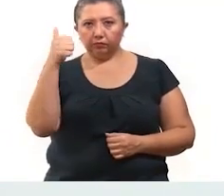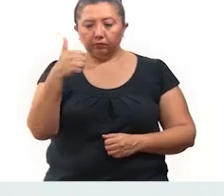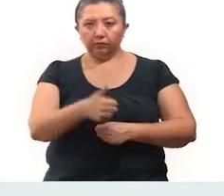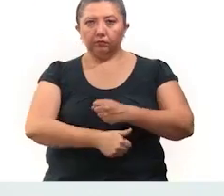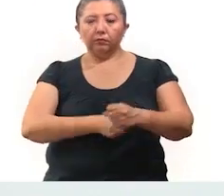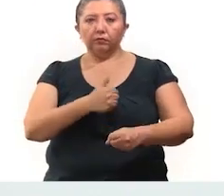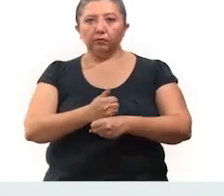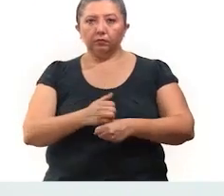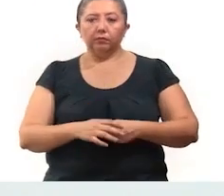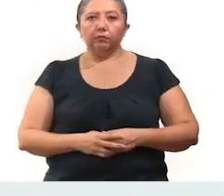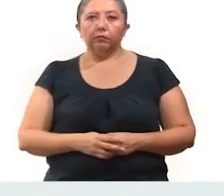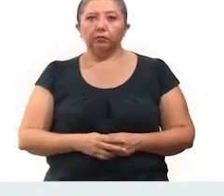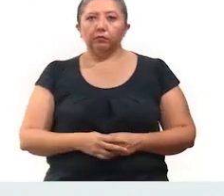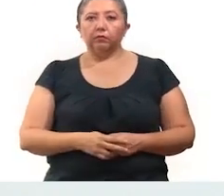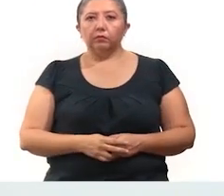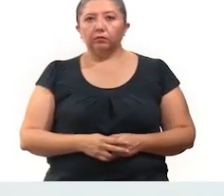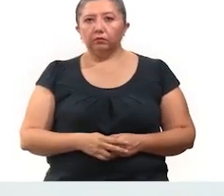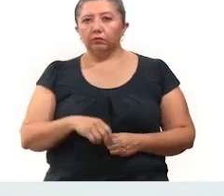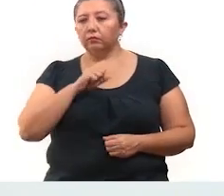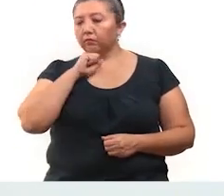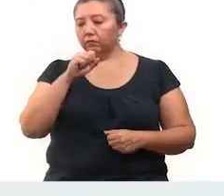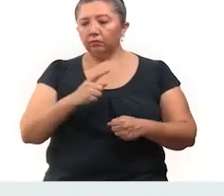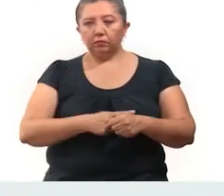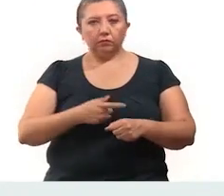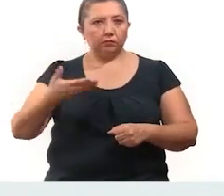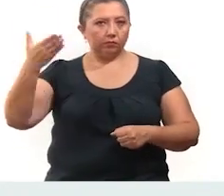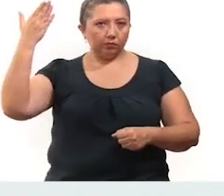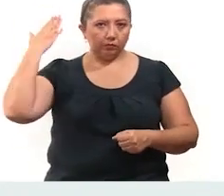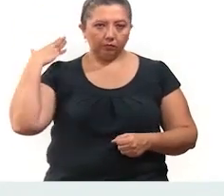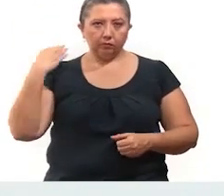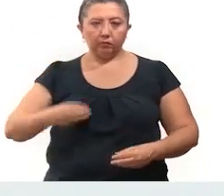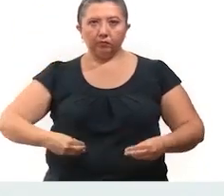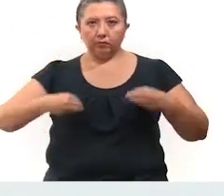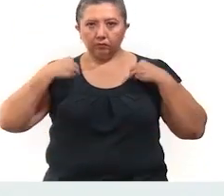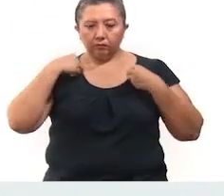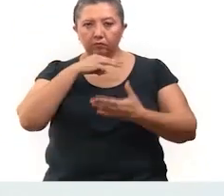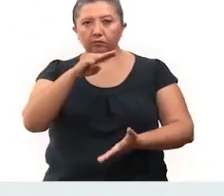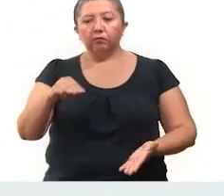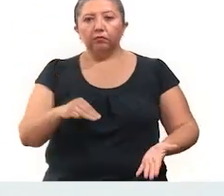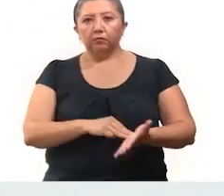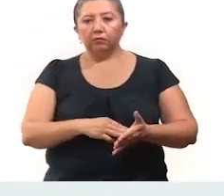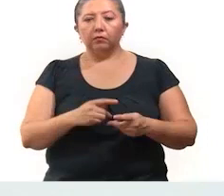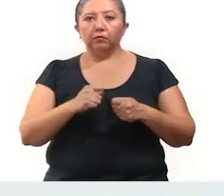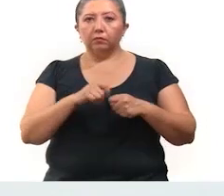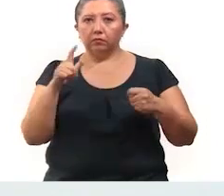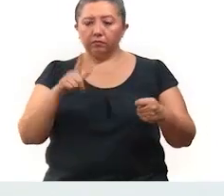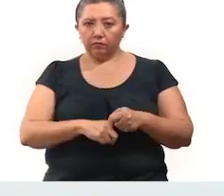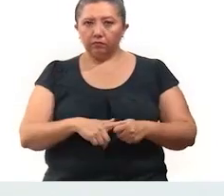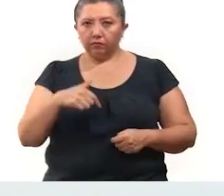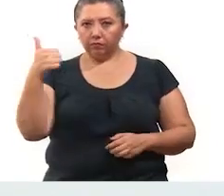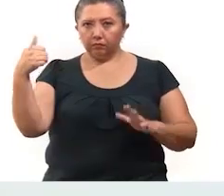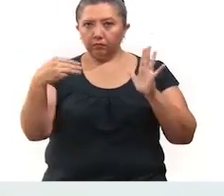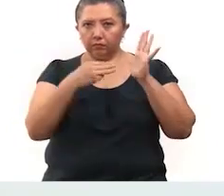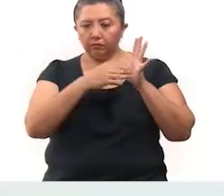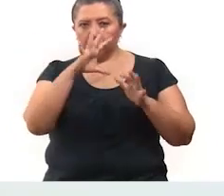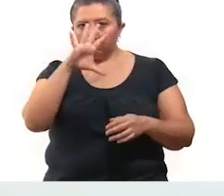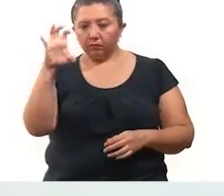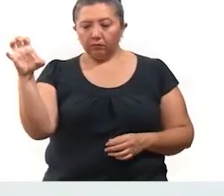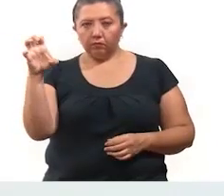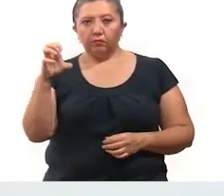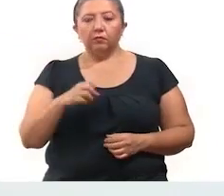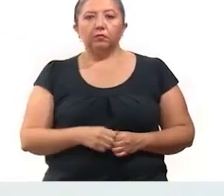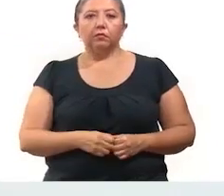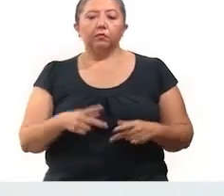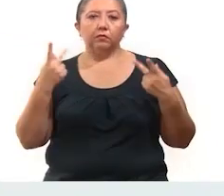66 años de edad, sin comorbilidades, residía en Mérida. En total, son